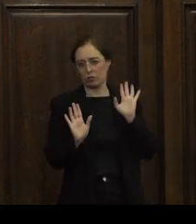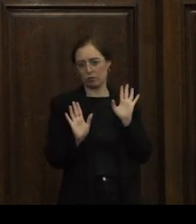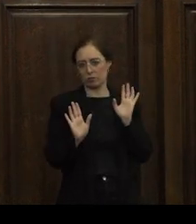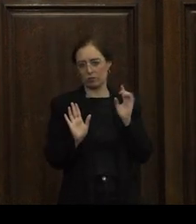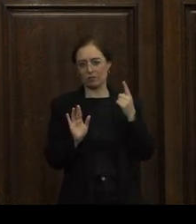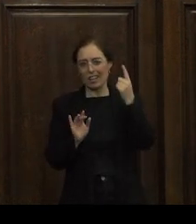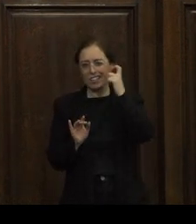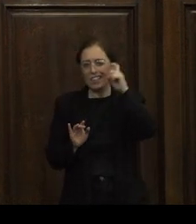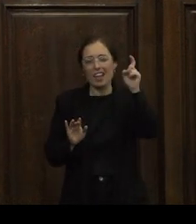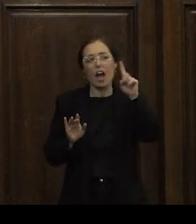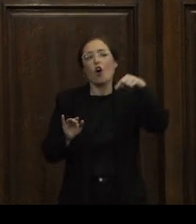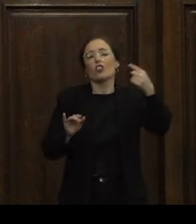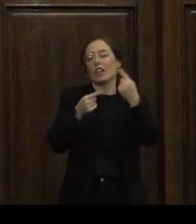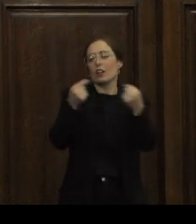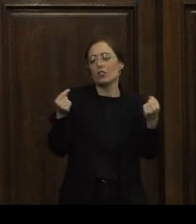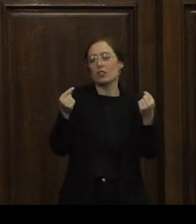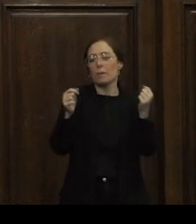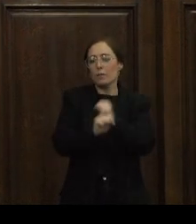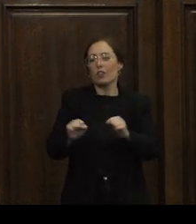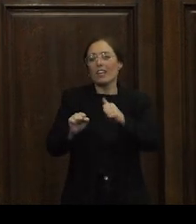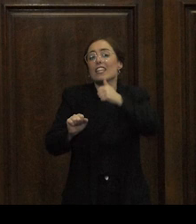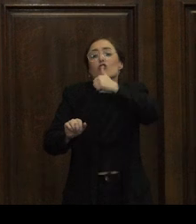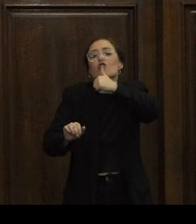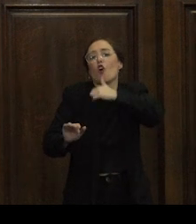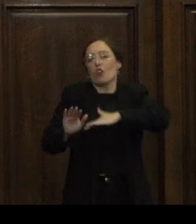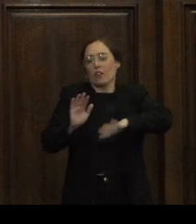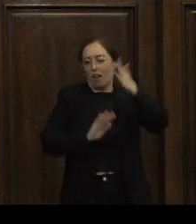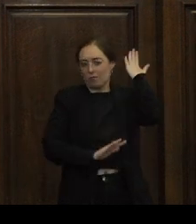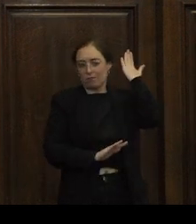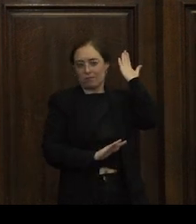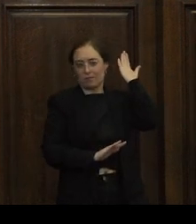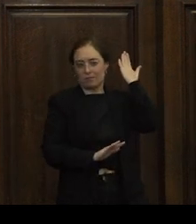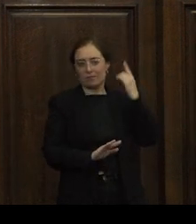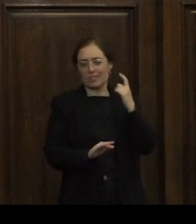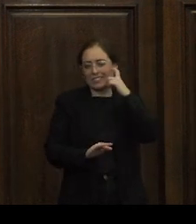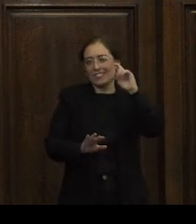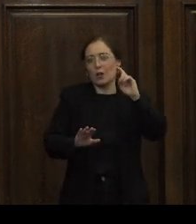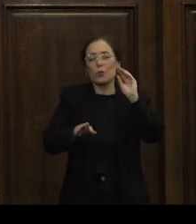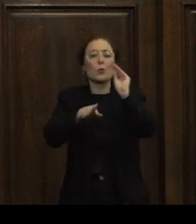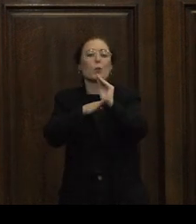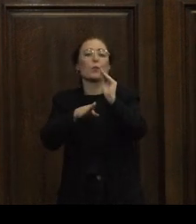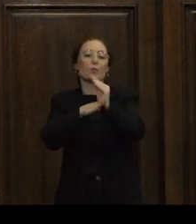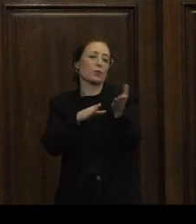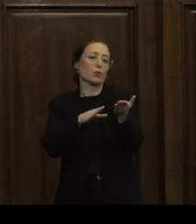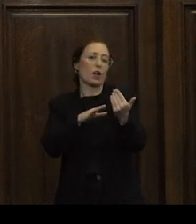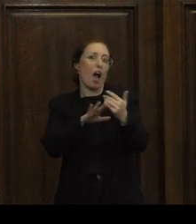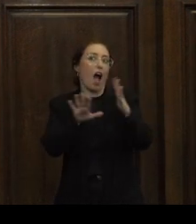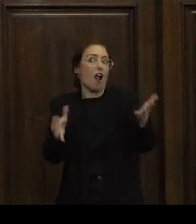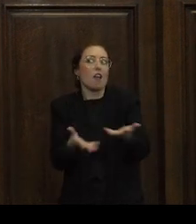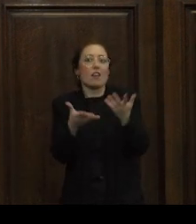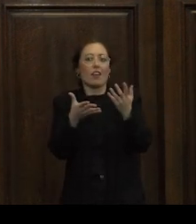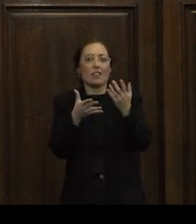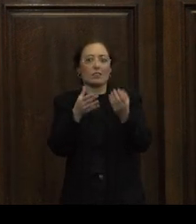pensar. No son neutras porque son históricas, ¿no? Forman parte de una matriz cultural que las inventó y